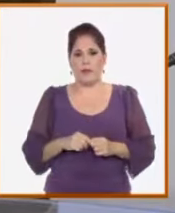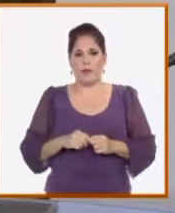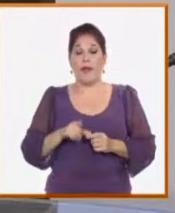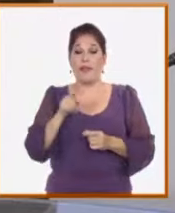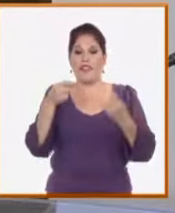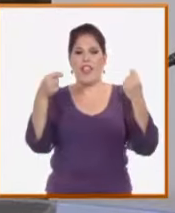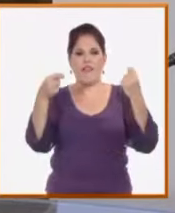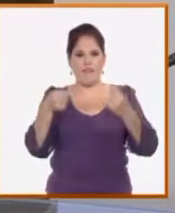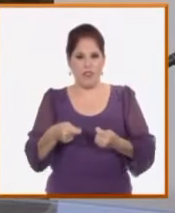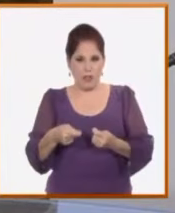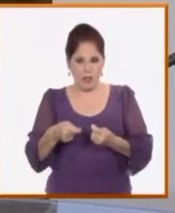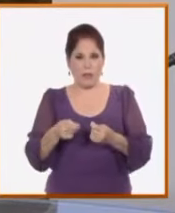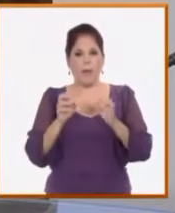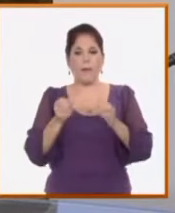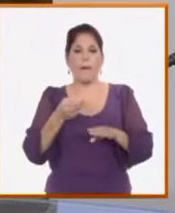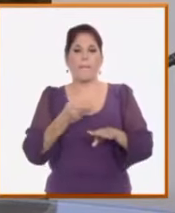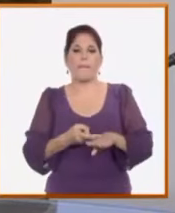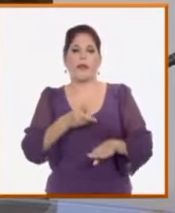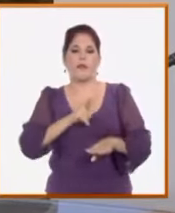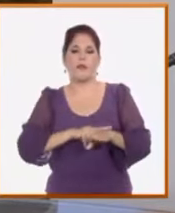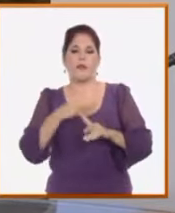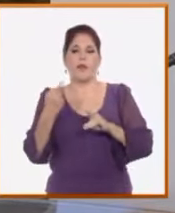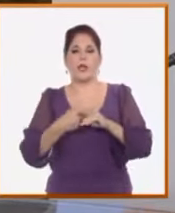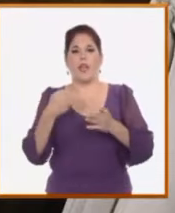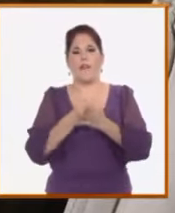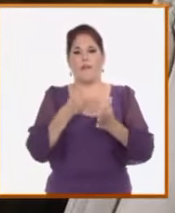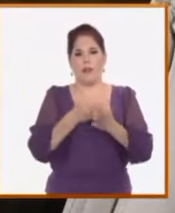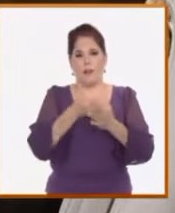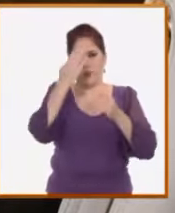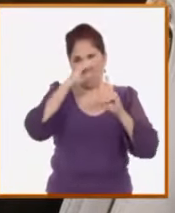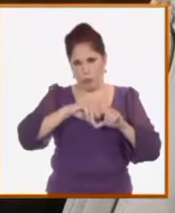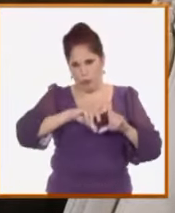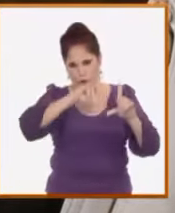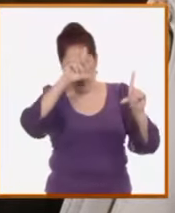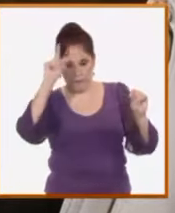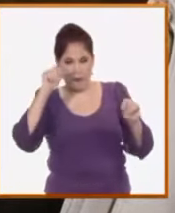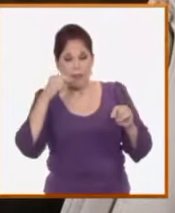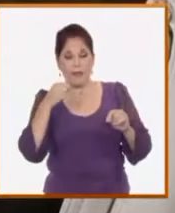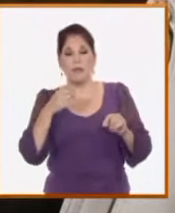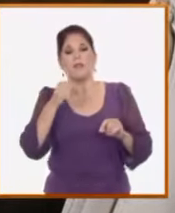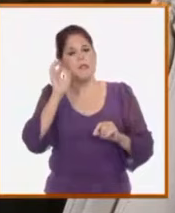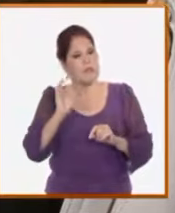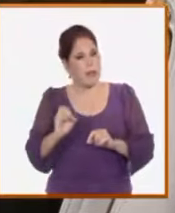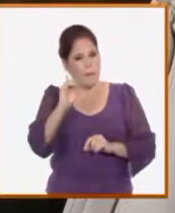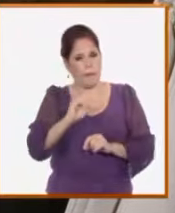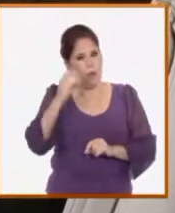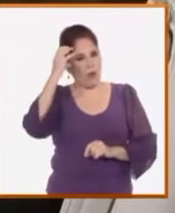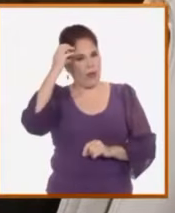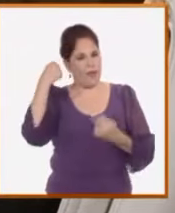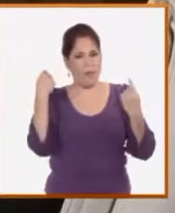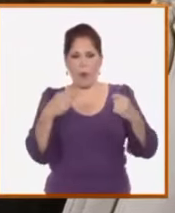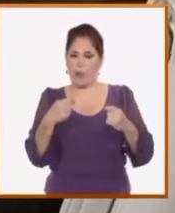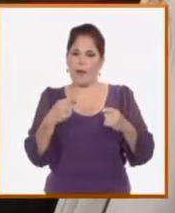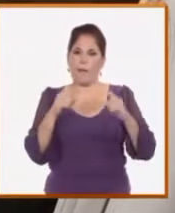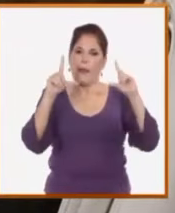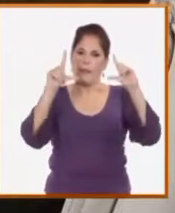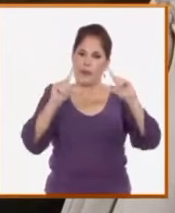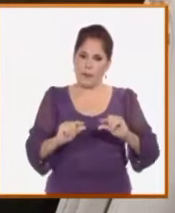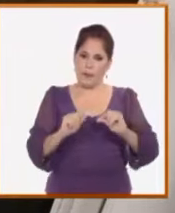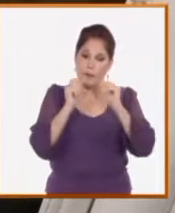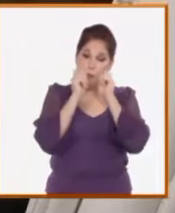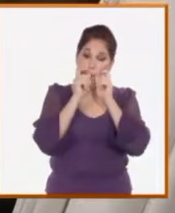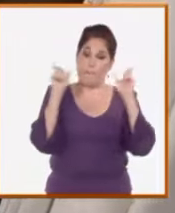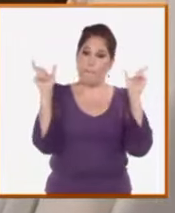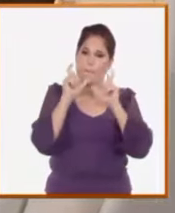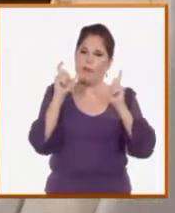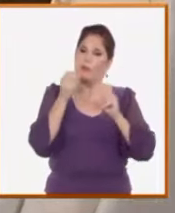definida la estrategia de prevención y enfrentamiento país que debe desarrollar cada organismo en función de minimizar el impacto que